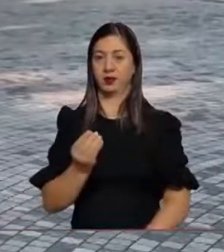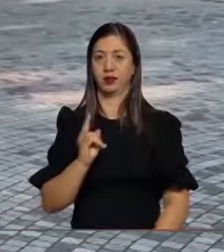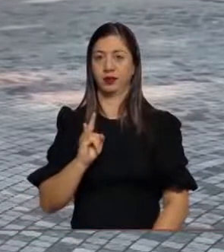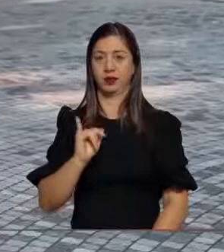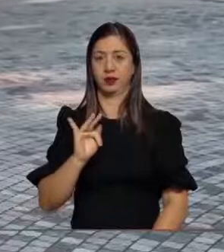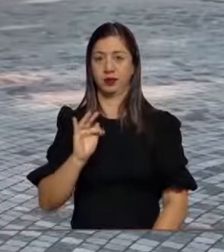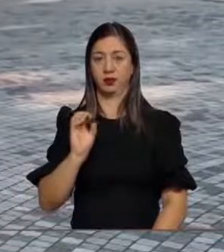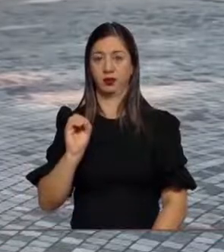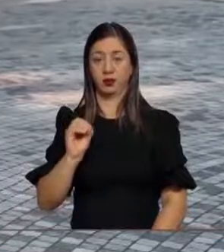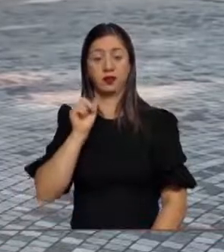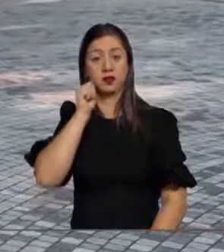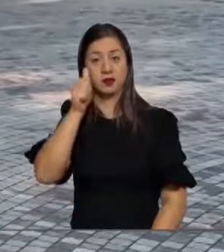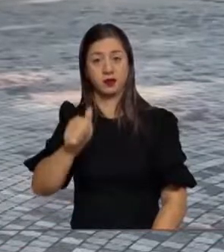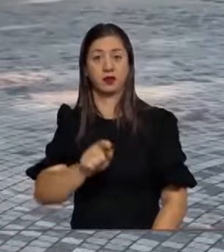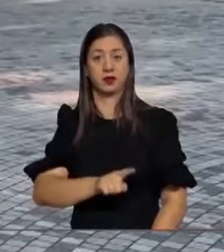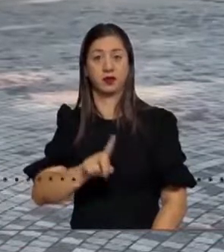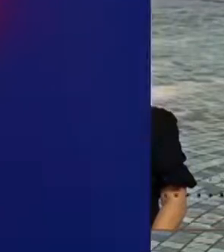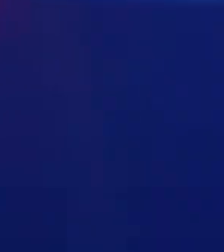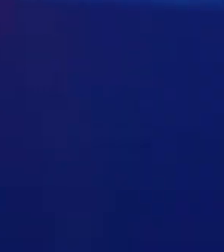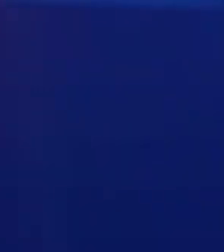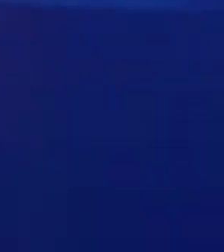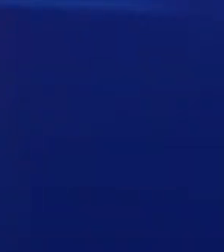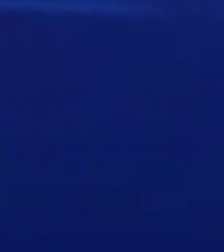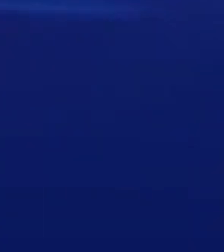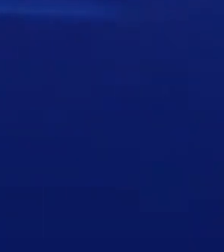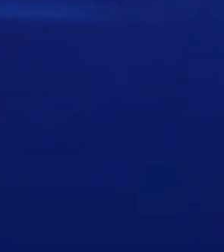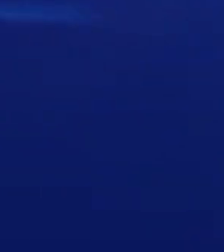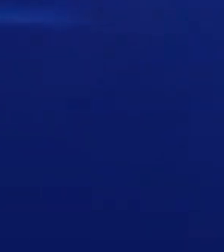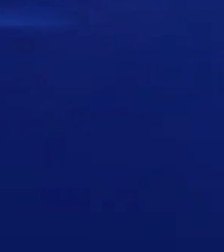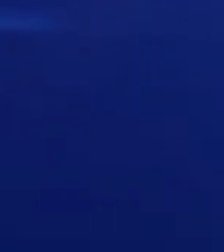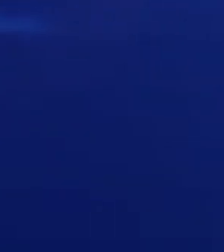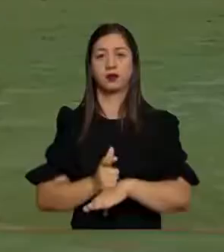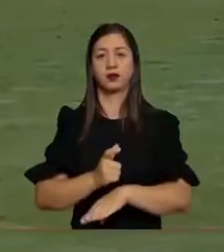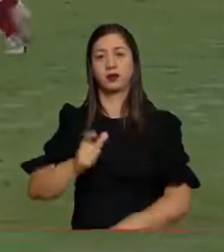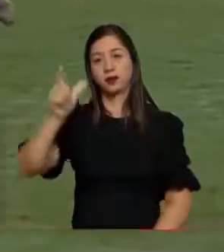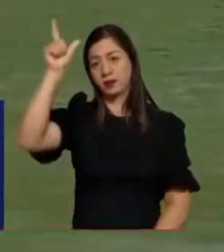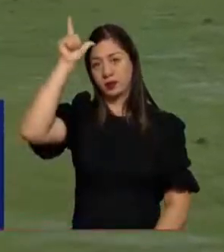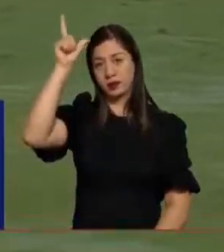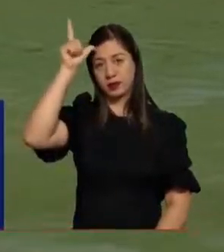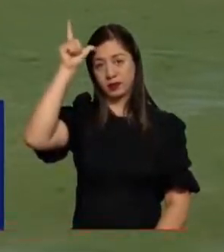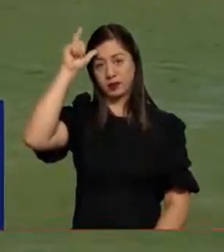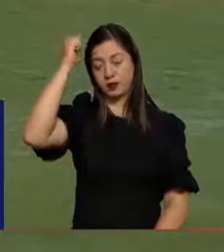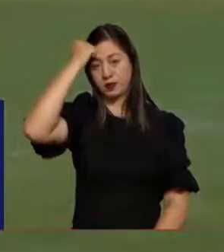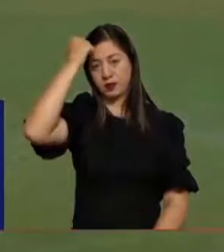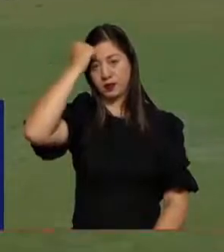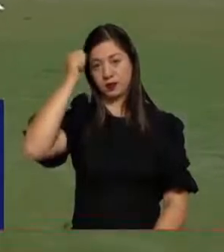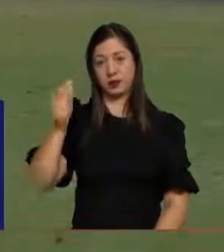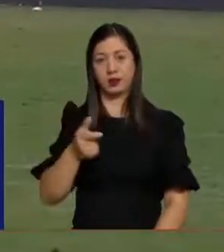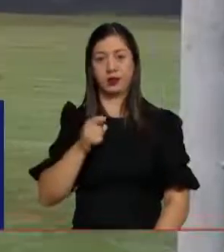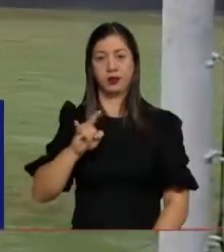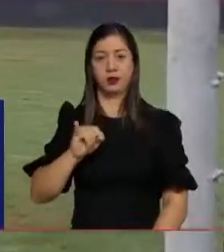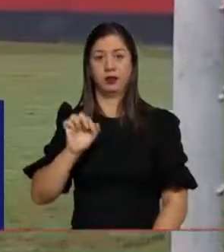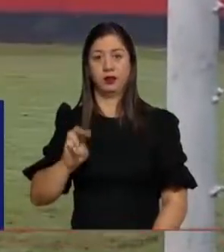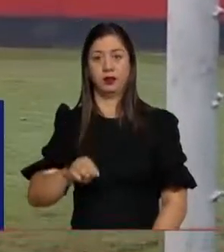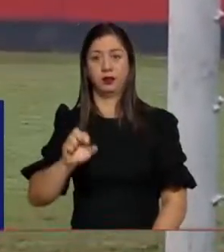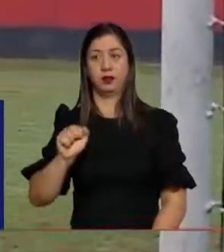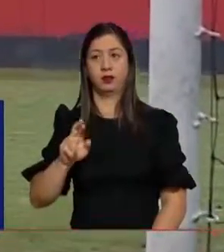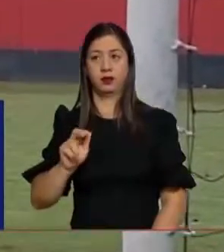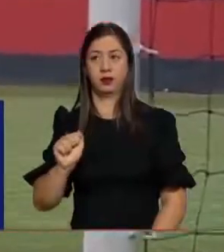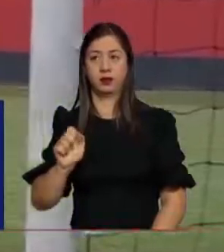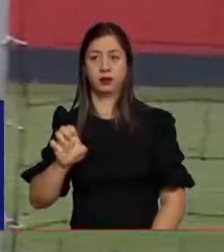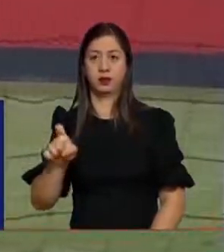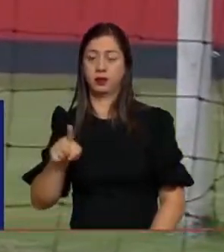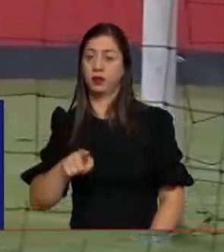Estarán en desarrollo de la fecha 19 y en condición de local en el Pascual Guerrero, el América de Alexander Guimaraes está obligado a ganarle al líder, al Deportivo